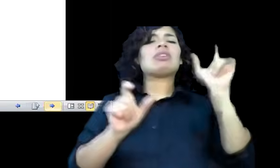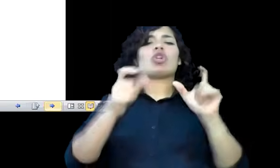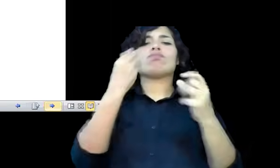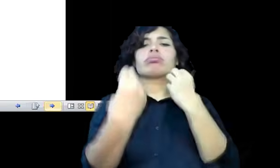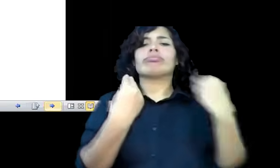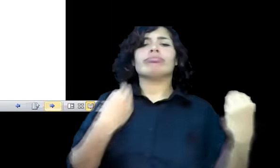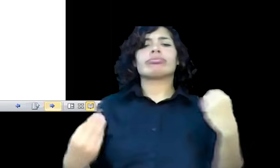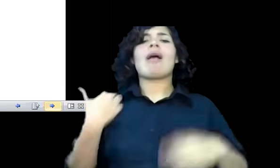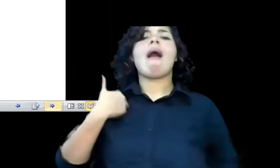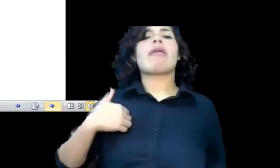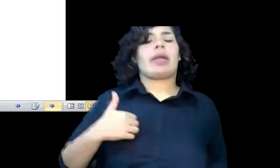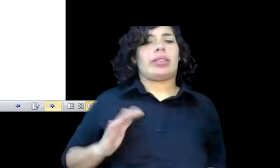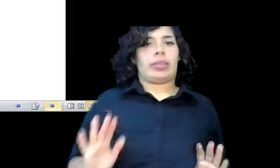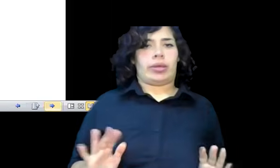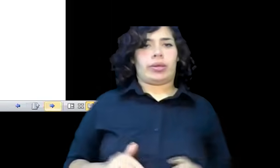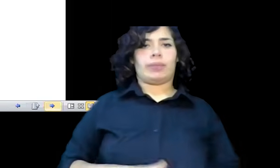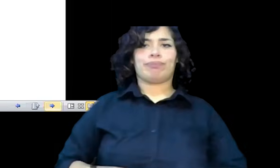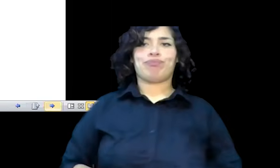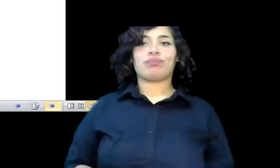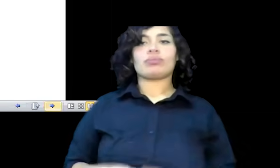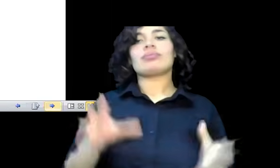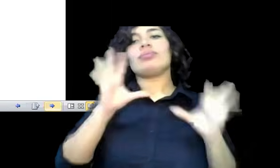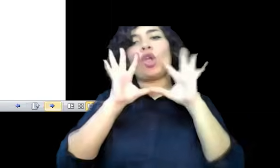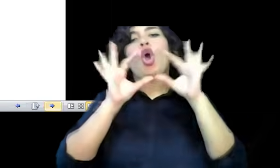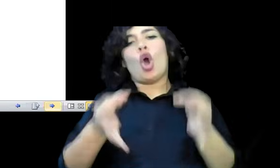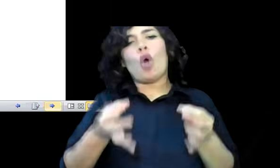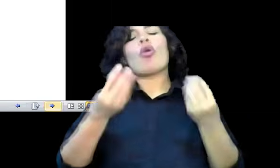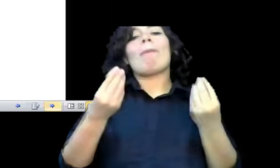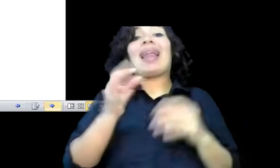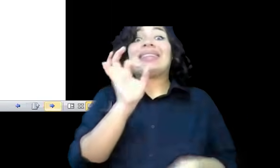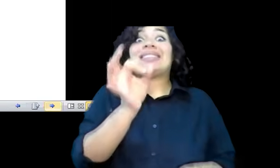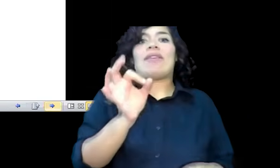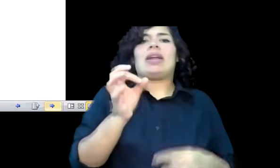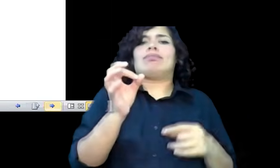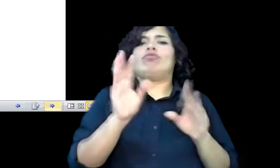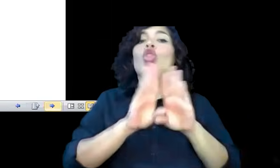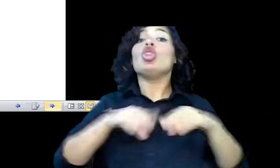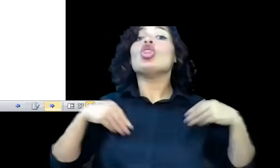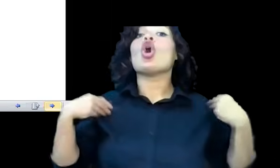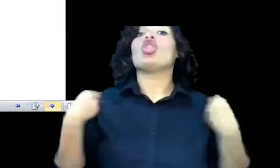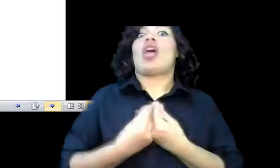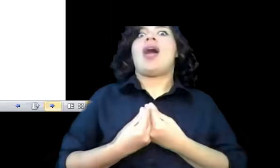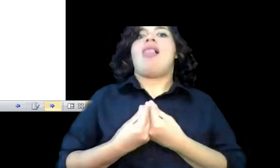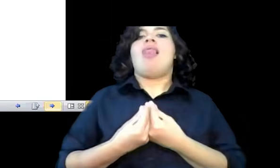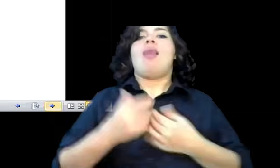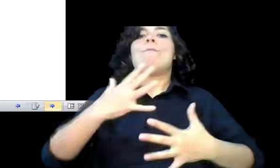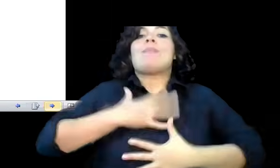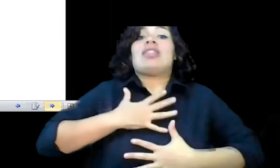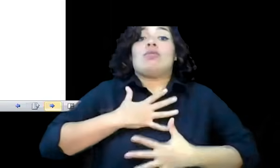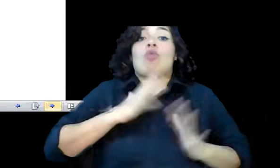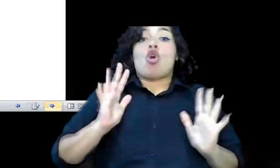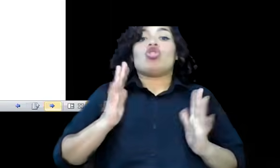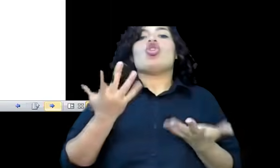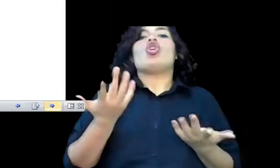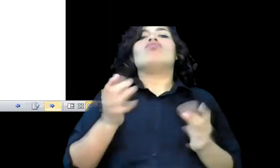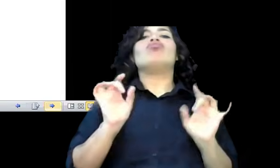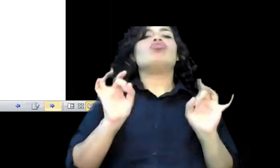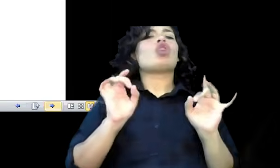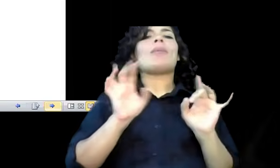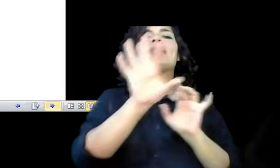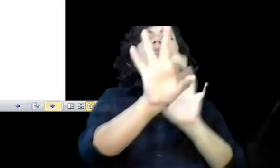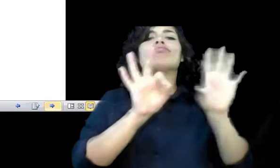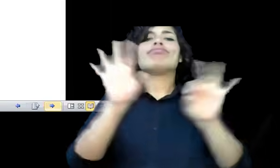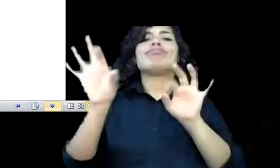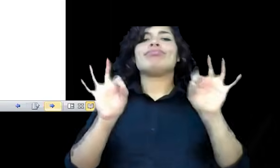argentinos. Por supuesto, para determinar el patrimonio, ¿sí? para calcular este 5%, voy a tomar solo bienes